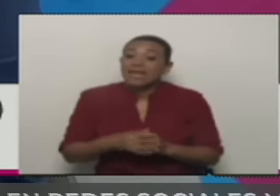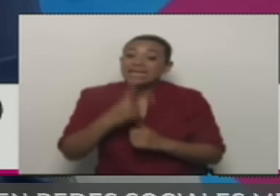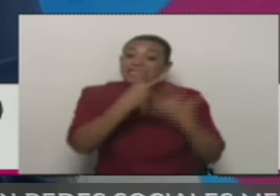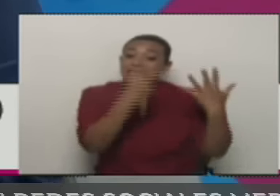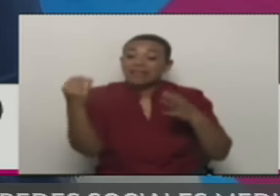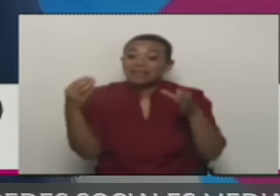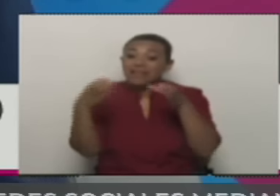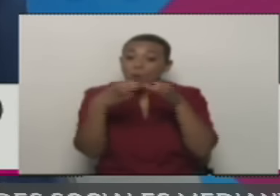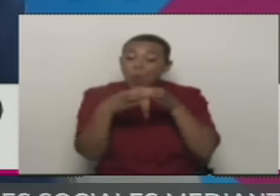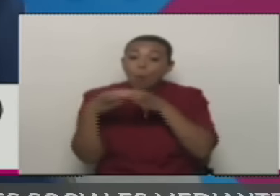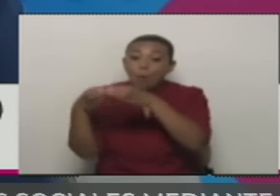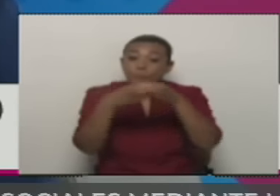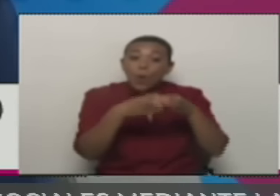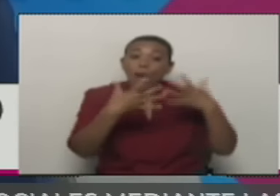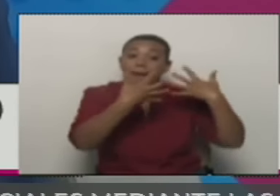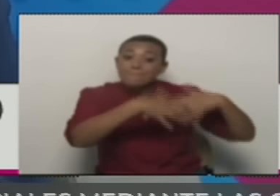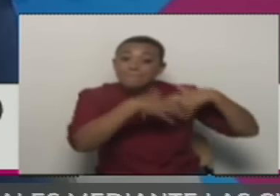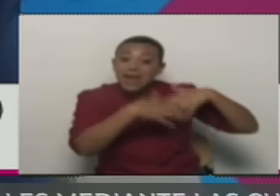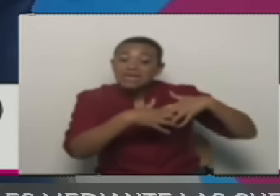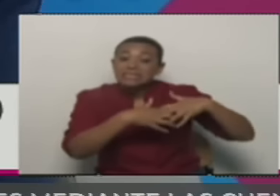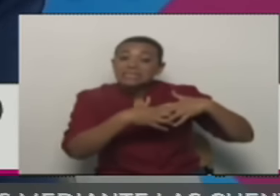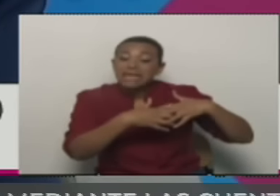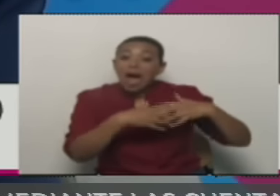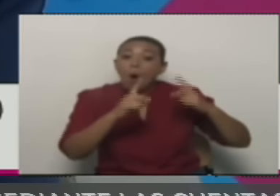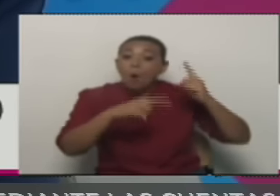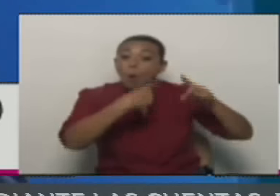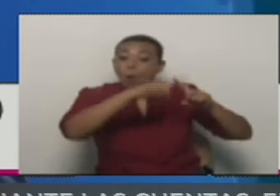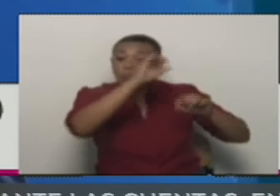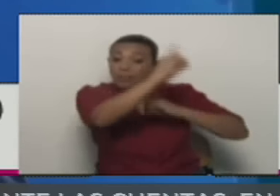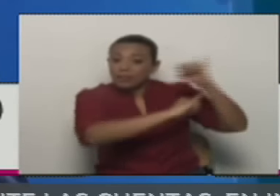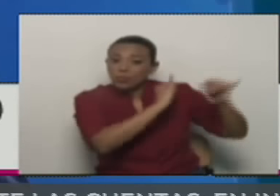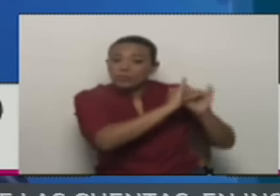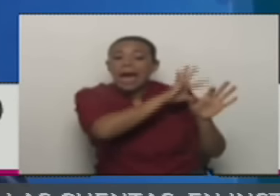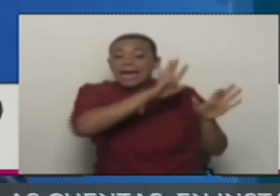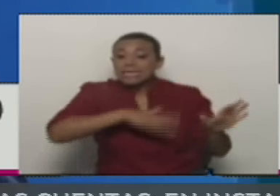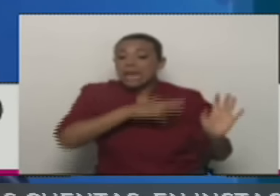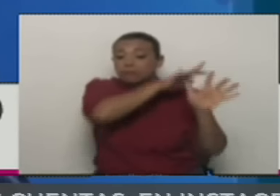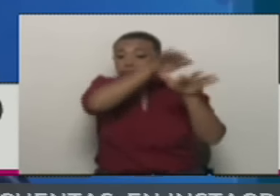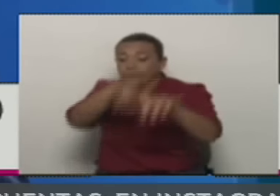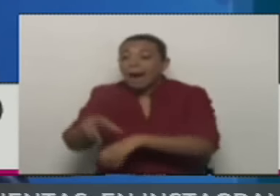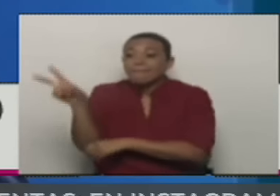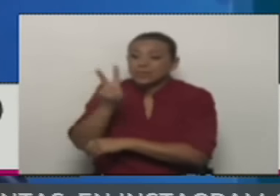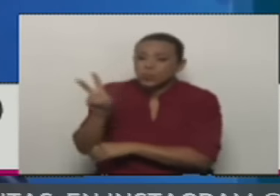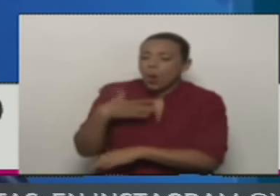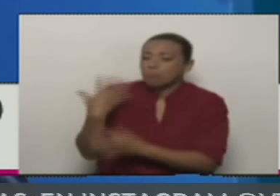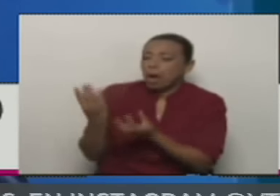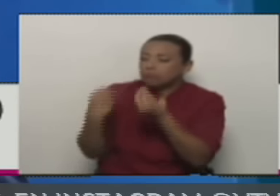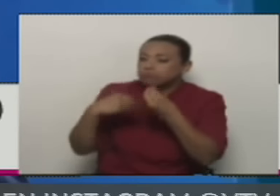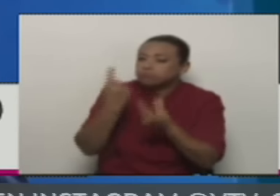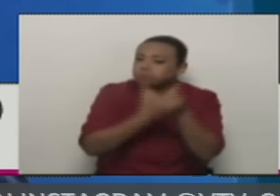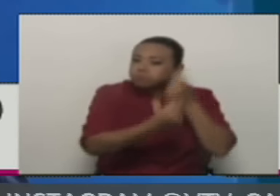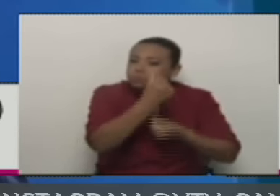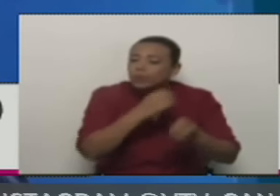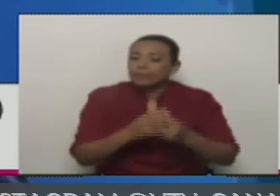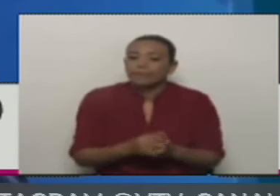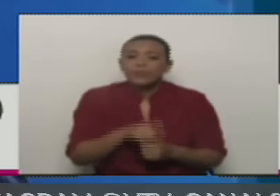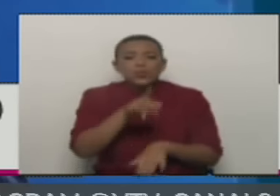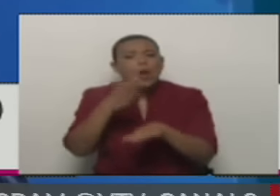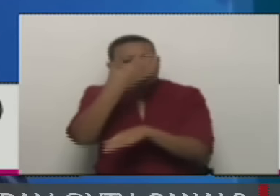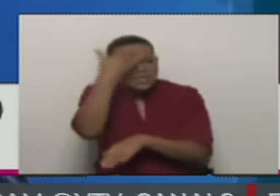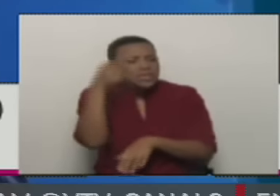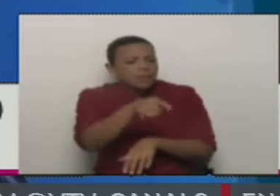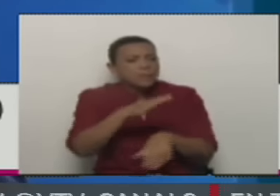grupos empresariales entonces están interesados en Venezuela. De todas maneras te digo, porque se me ha olvidado decirte, Ricardo, que aquí me están